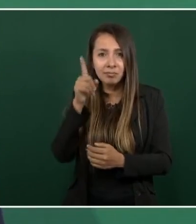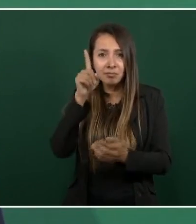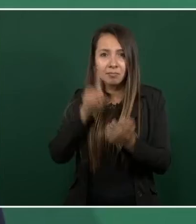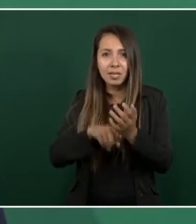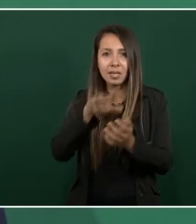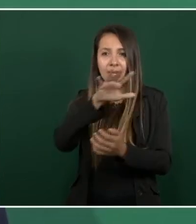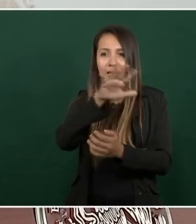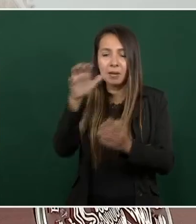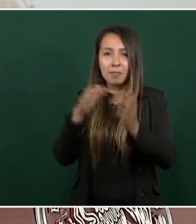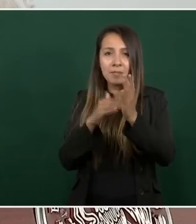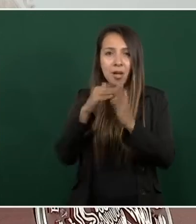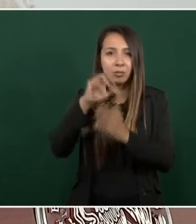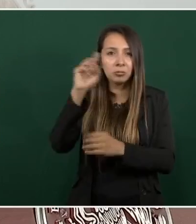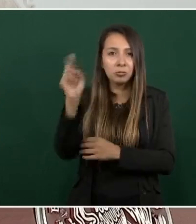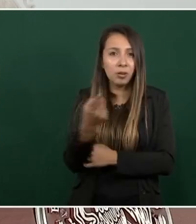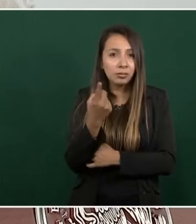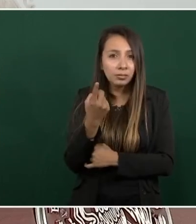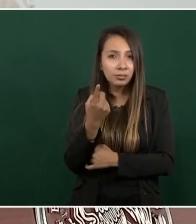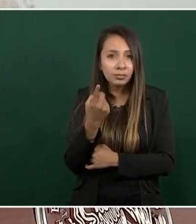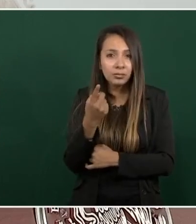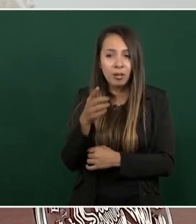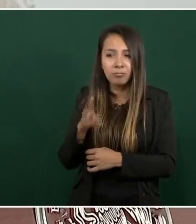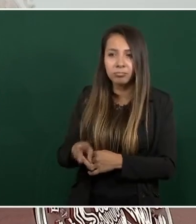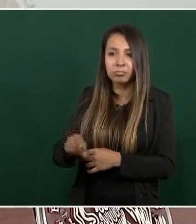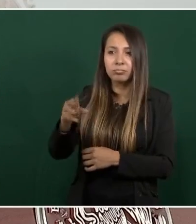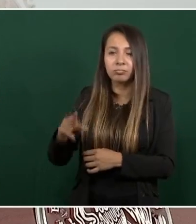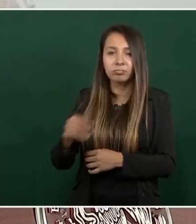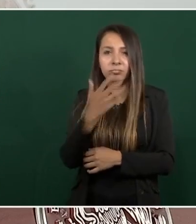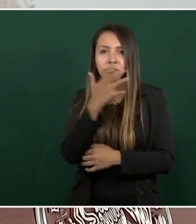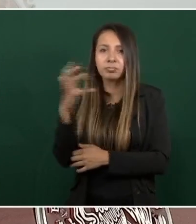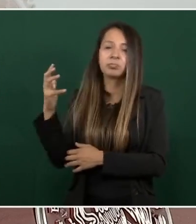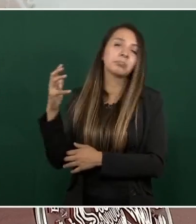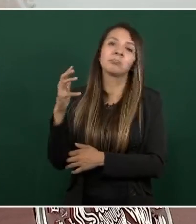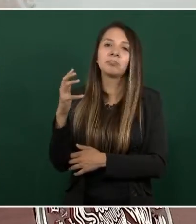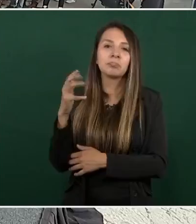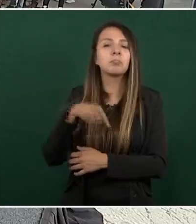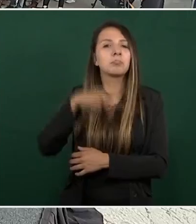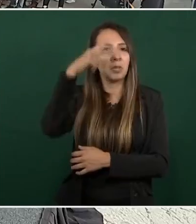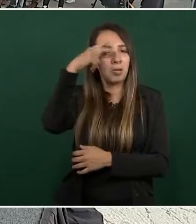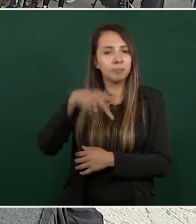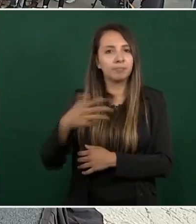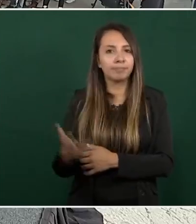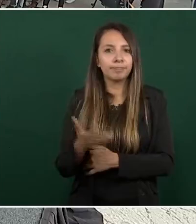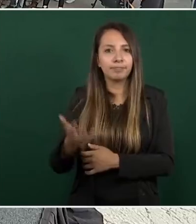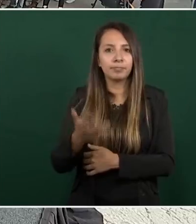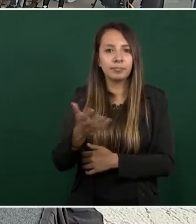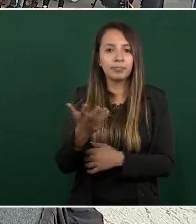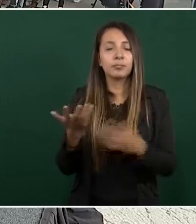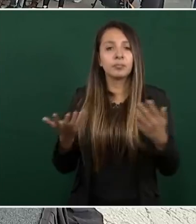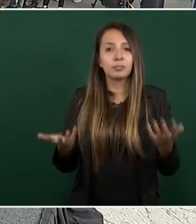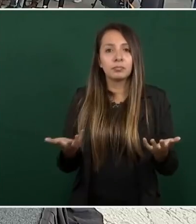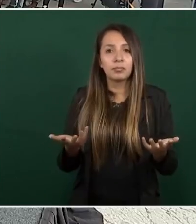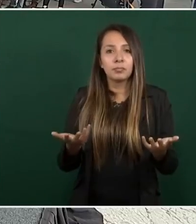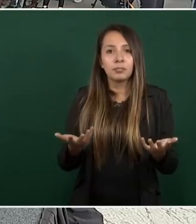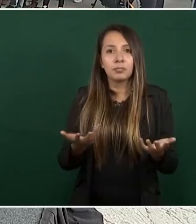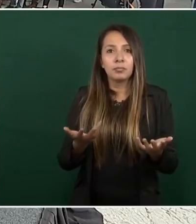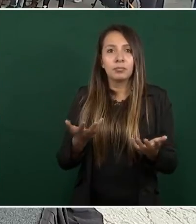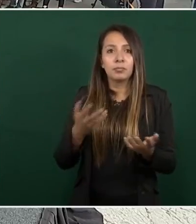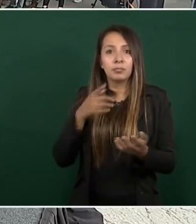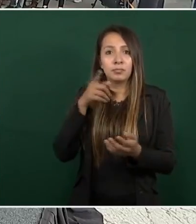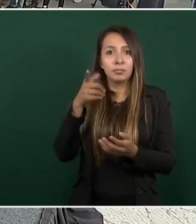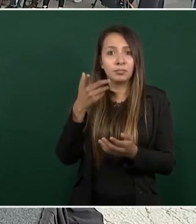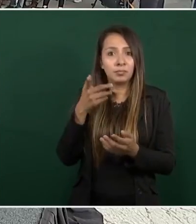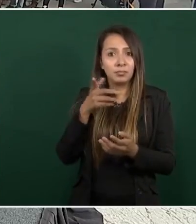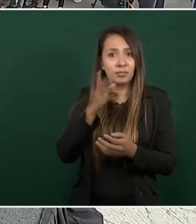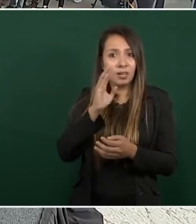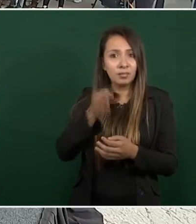1.500 millones de dólares a la reforestación, como lo está haciendo México. Entonces, ¿van a pedir que se regresen esas semillas